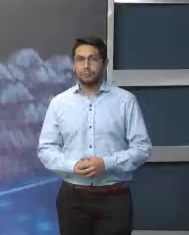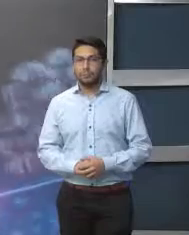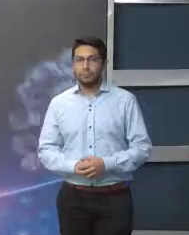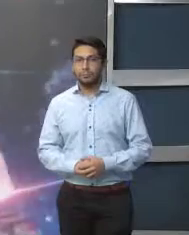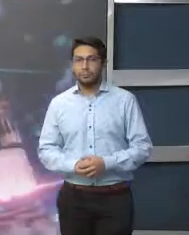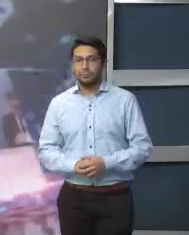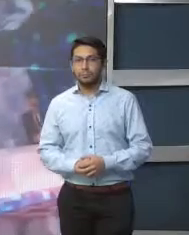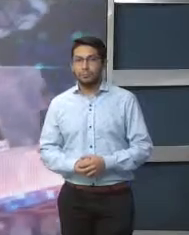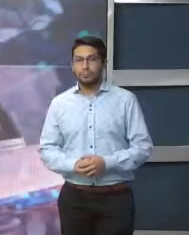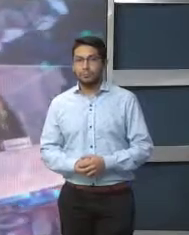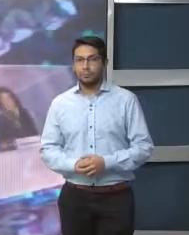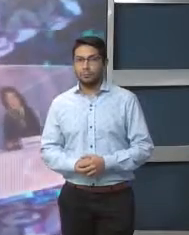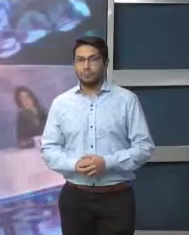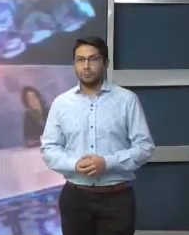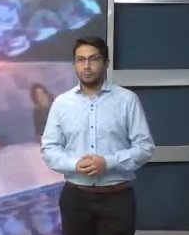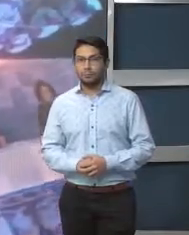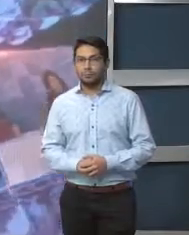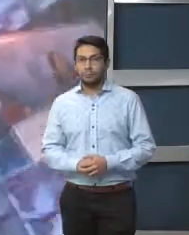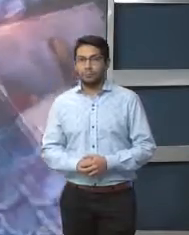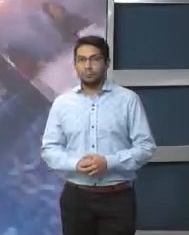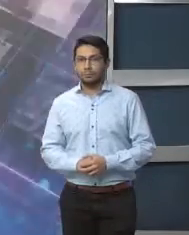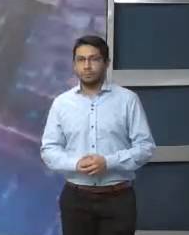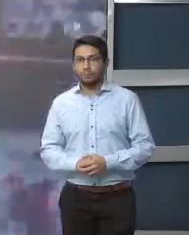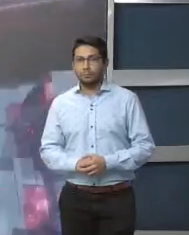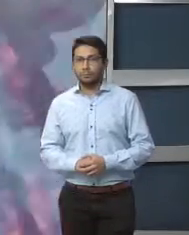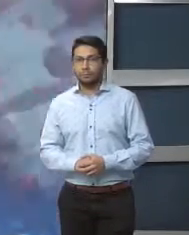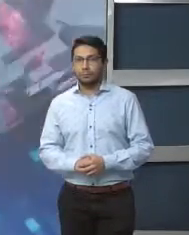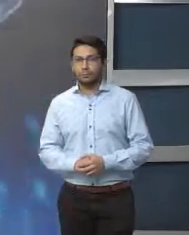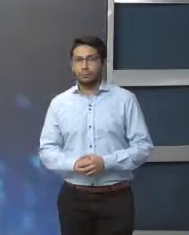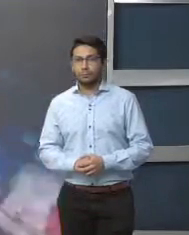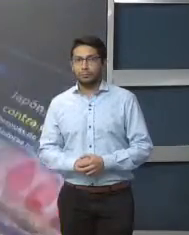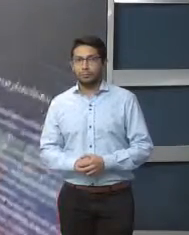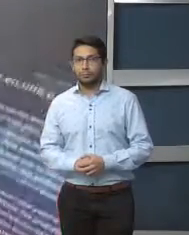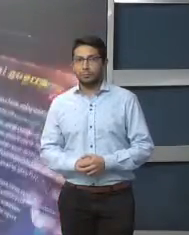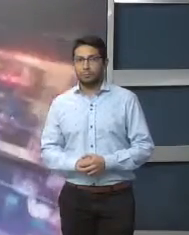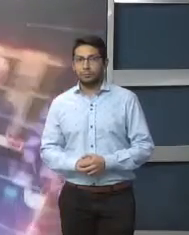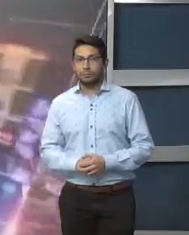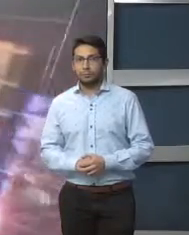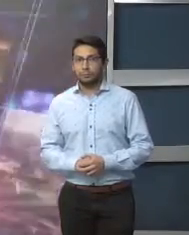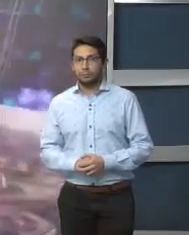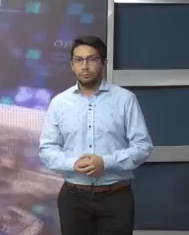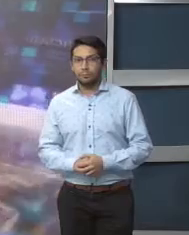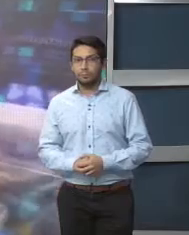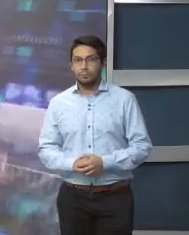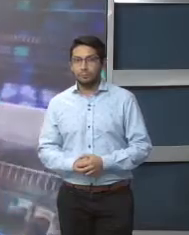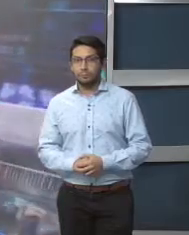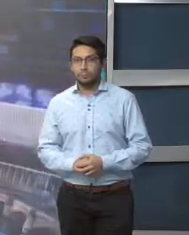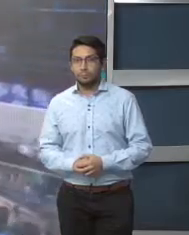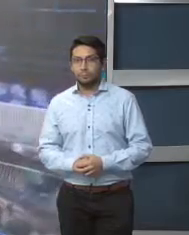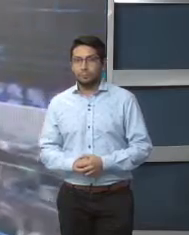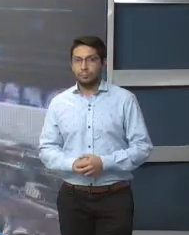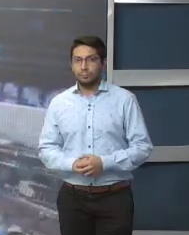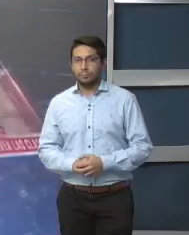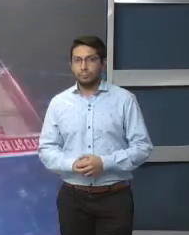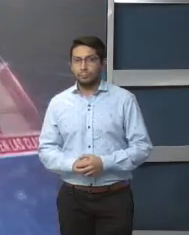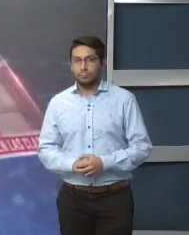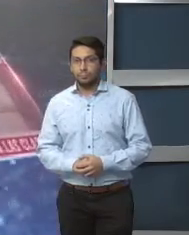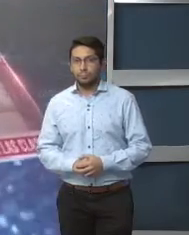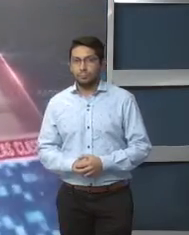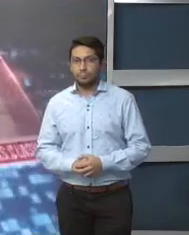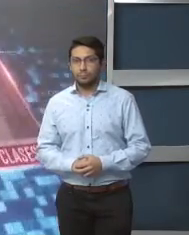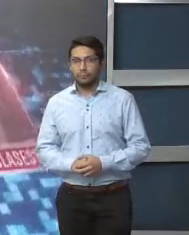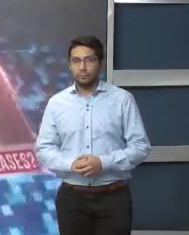actividades áulicas va a tener en paralelo la virtualización. No vamos a